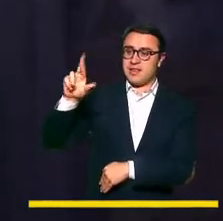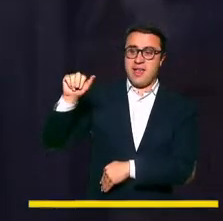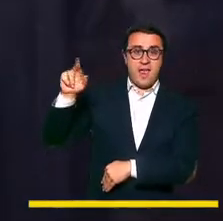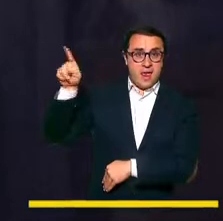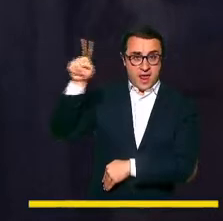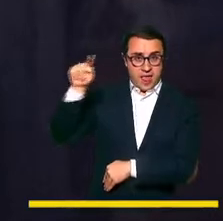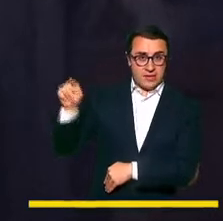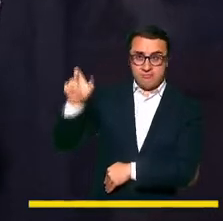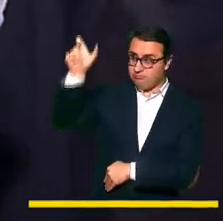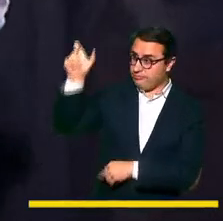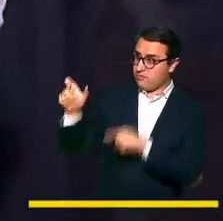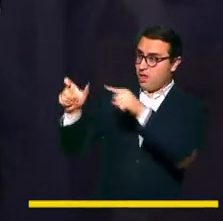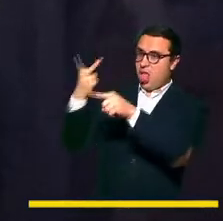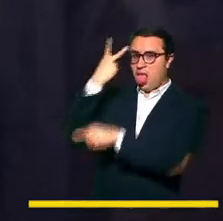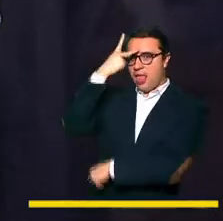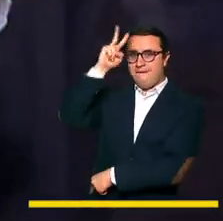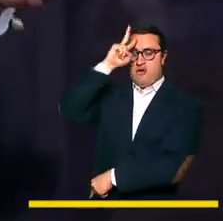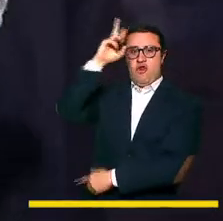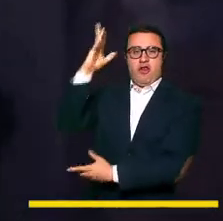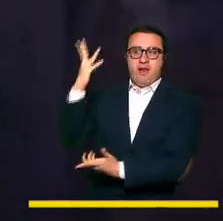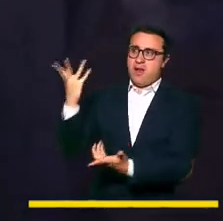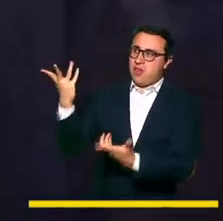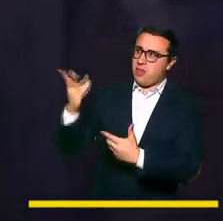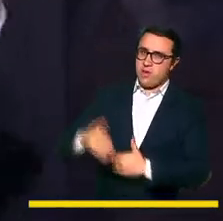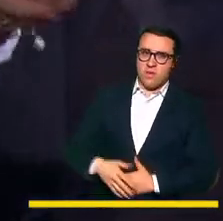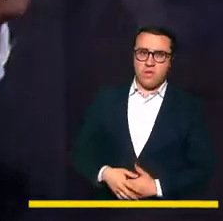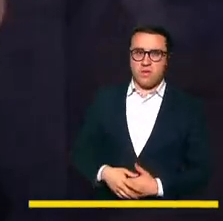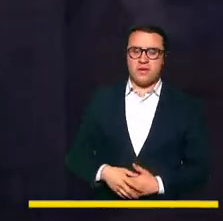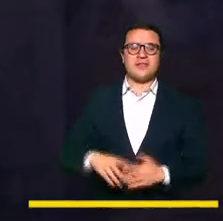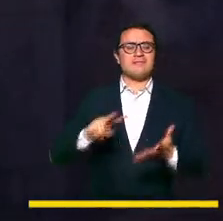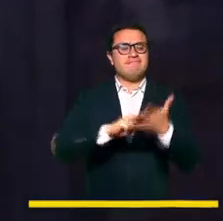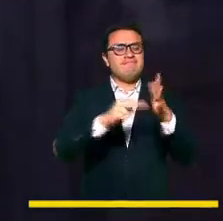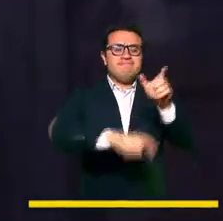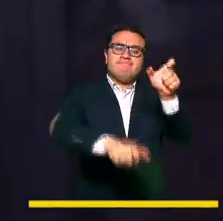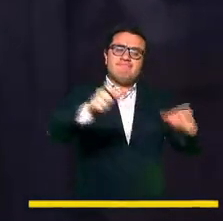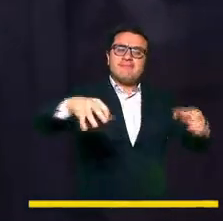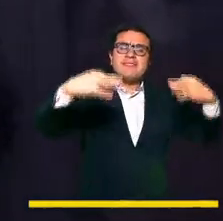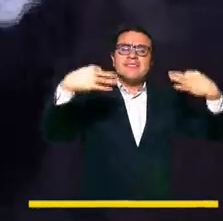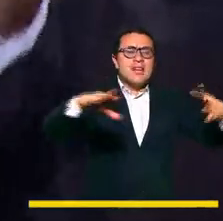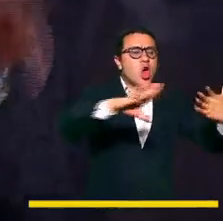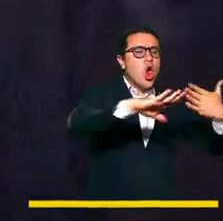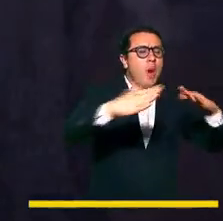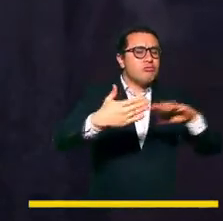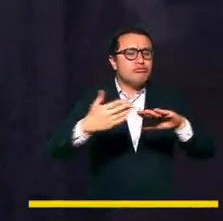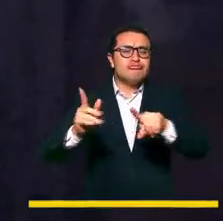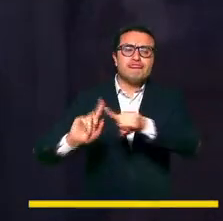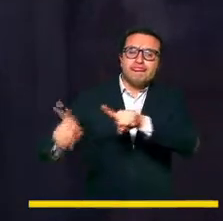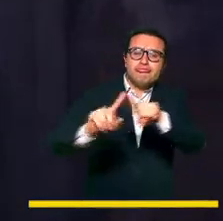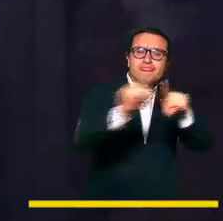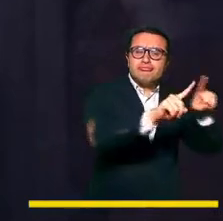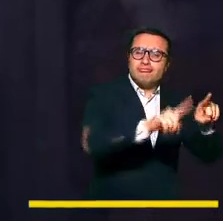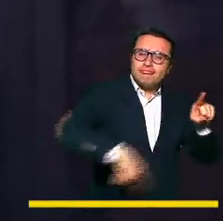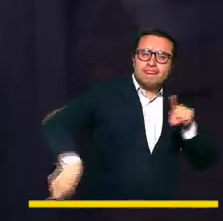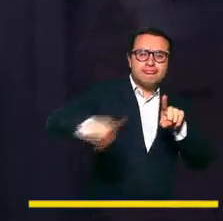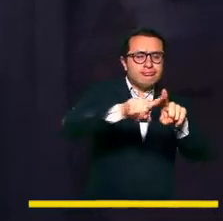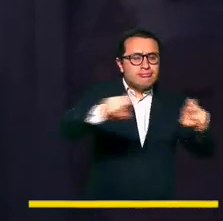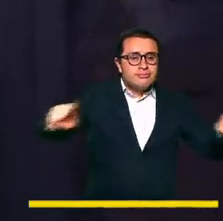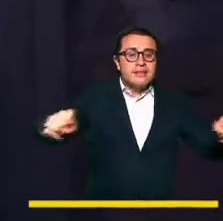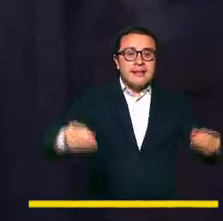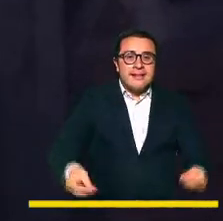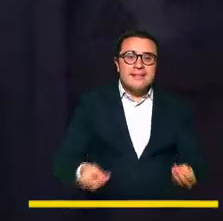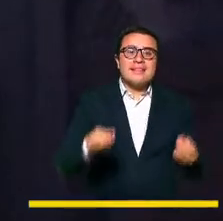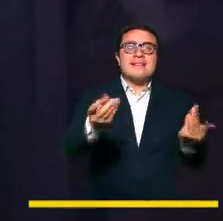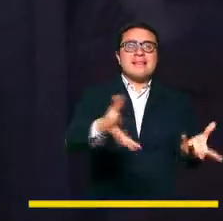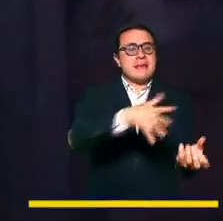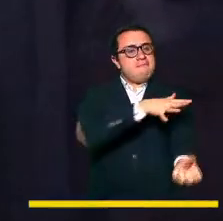Es la población, el común, la ciudadanía diversa adquiriendo poder de decisión.